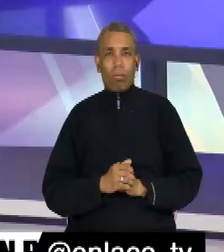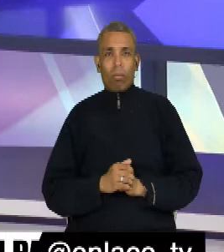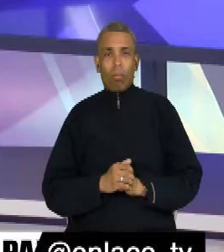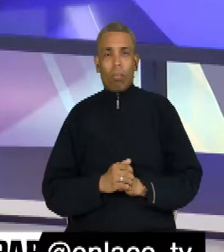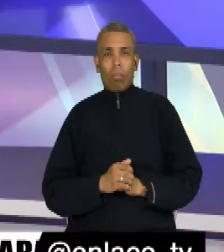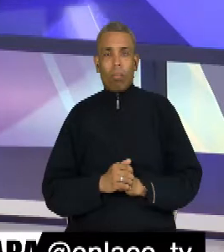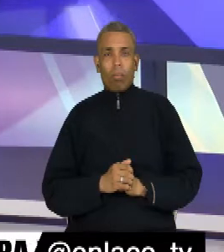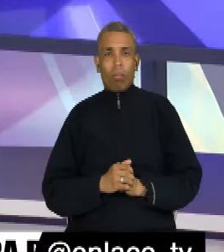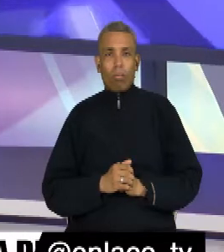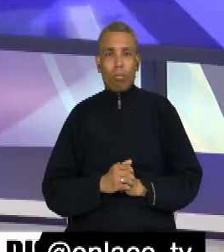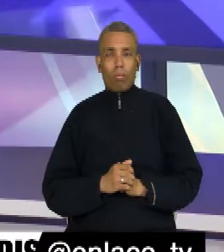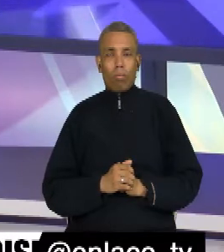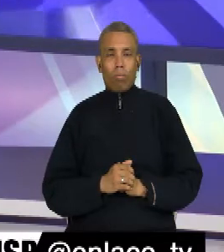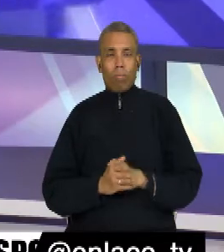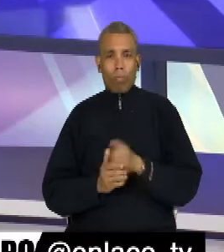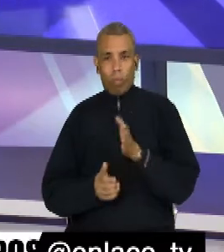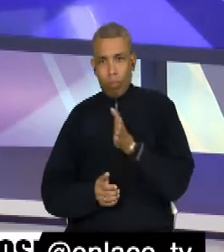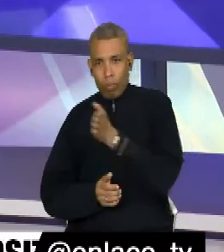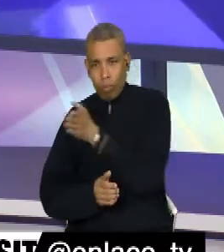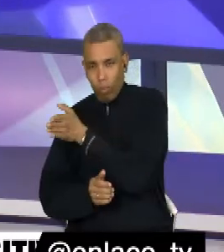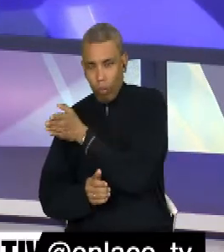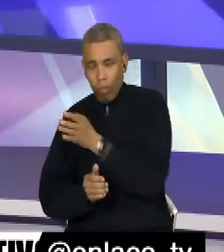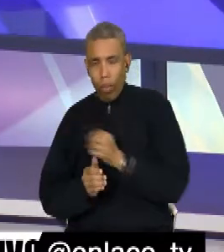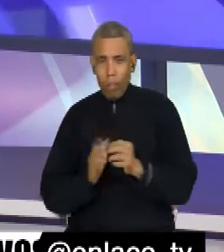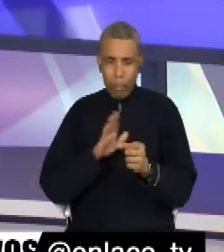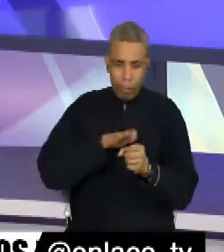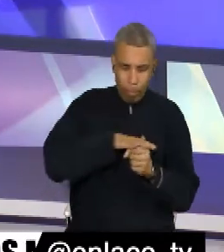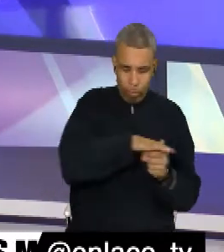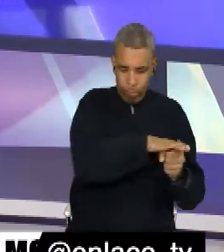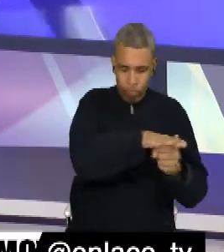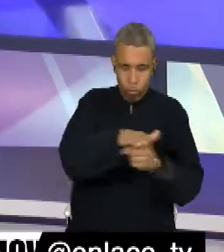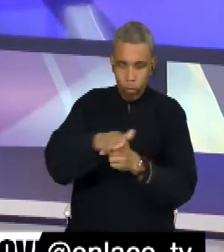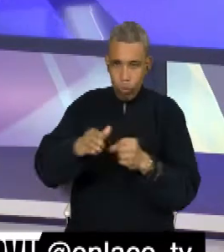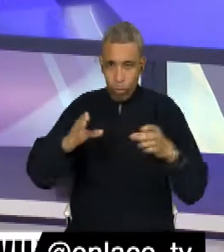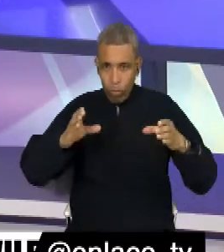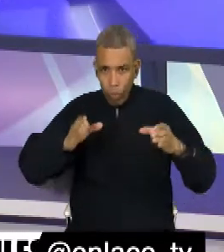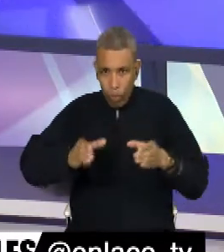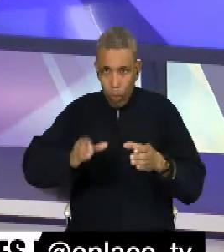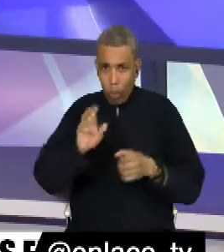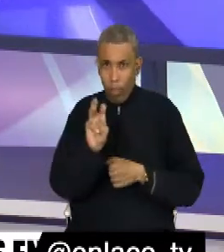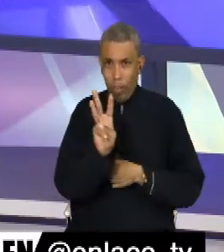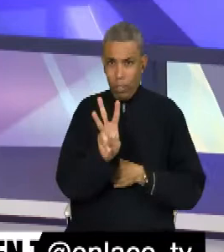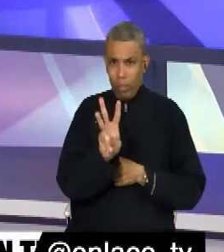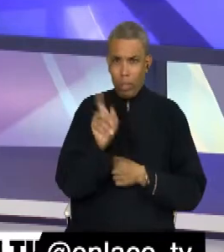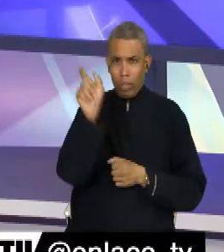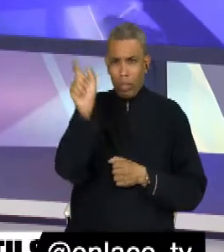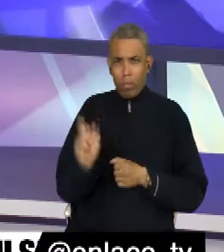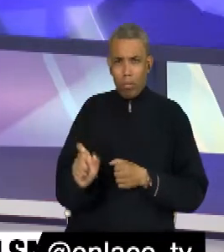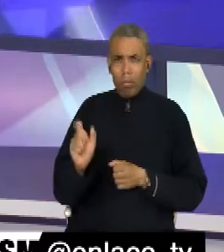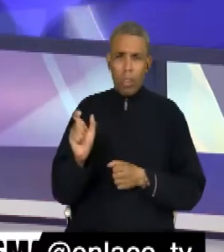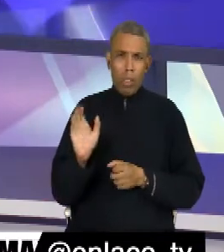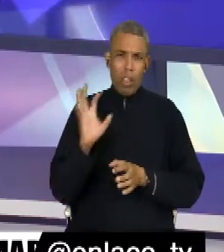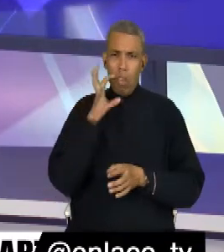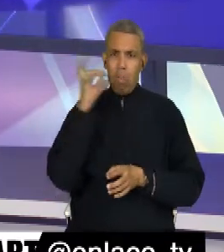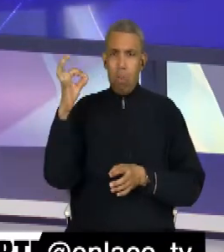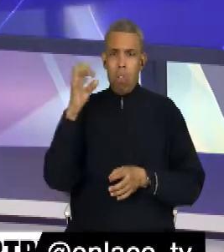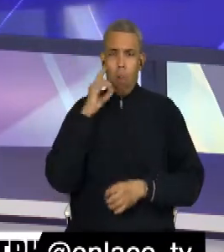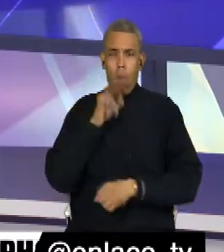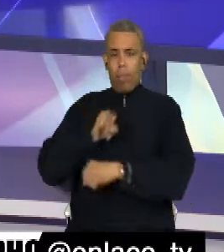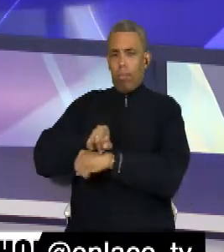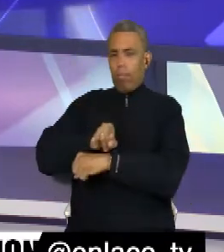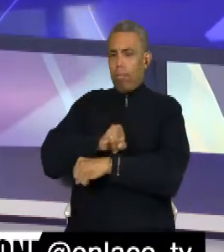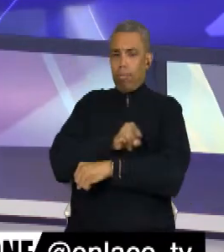En otras noticias, un vigilante en la Comuna 3 de Barranca Bermeja resultó gravemente herido en hechos ocurridos la noche